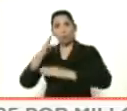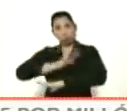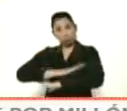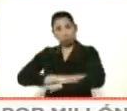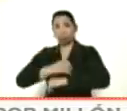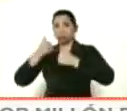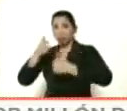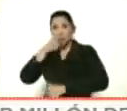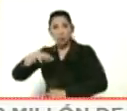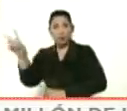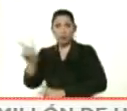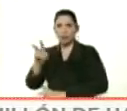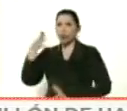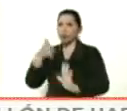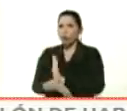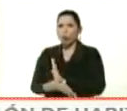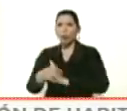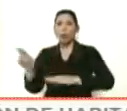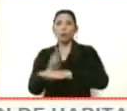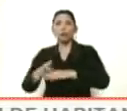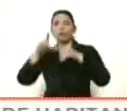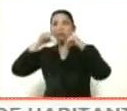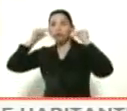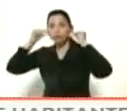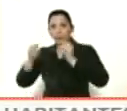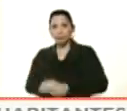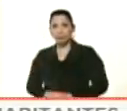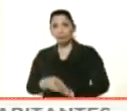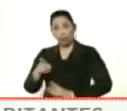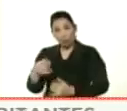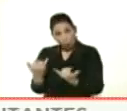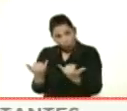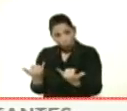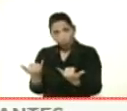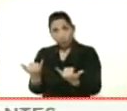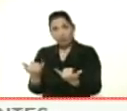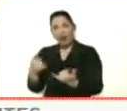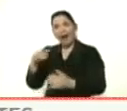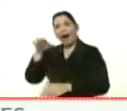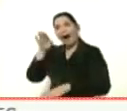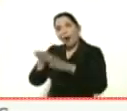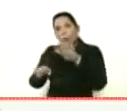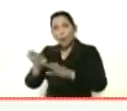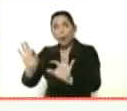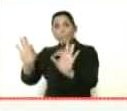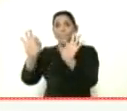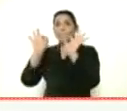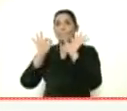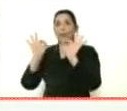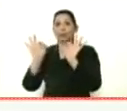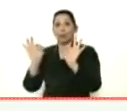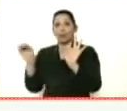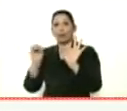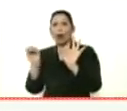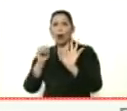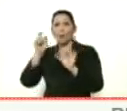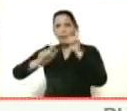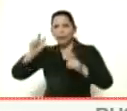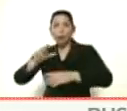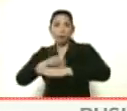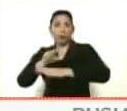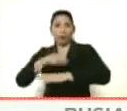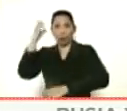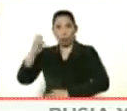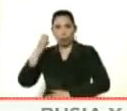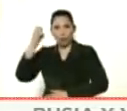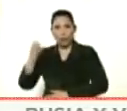de Venezuela de la medida del uso de tapabocas. En ese momento, algunos especialistas y epidemiólogos y médicos